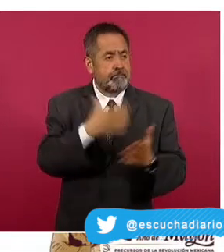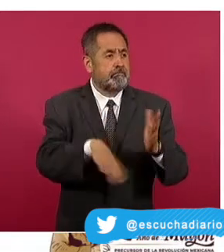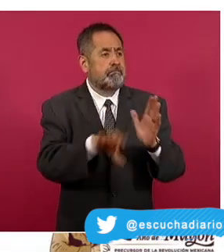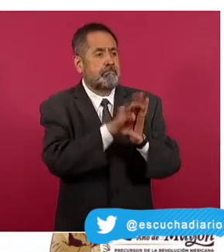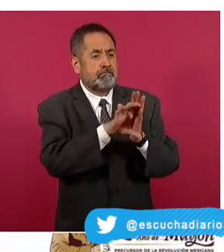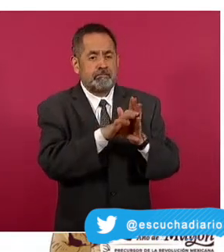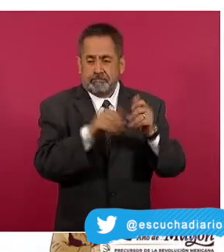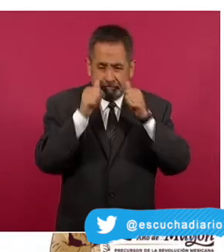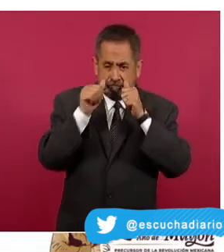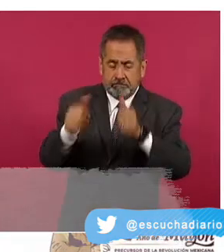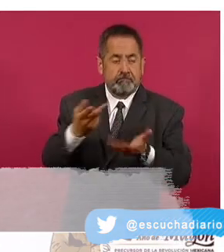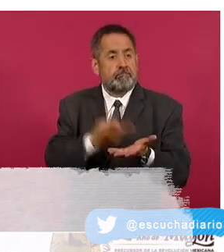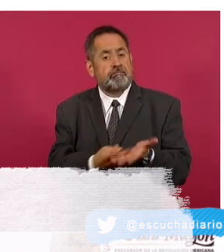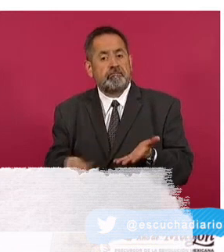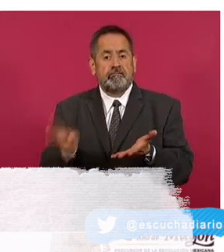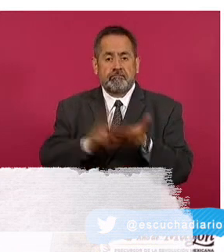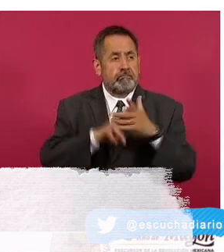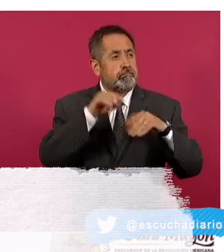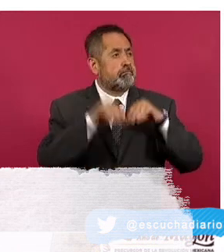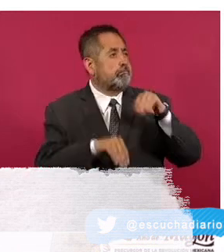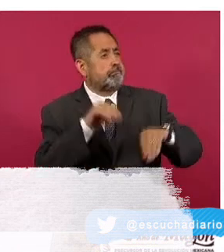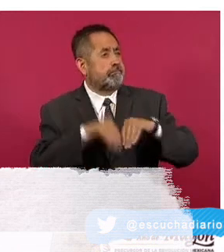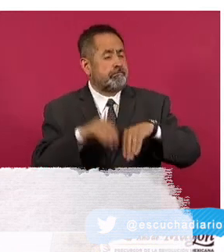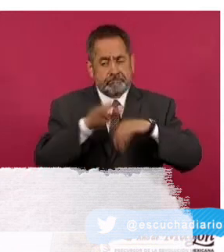12 años en el sitio